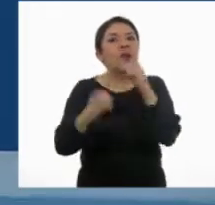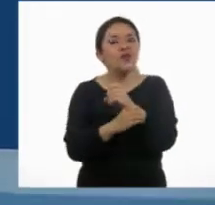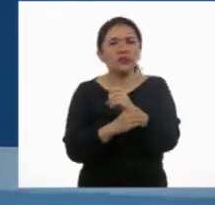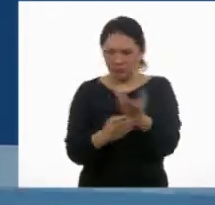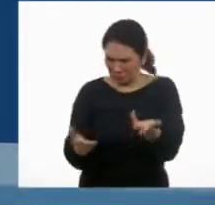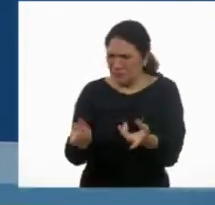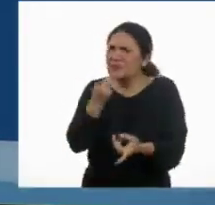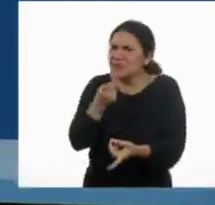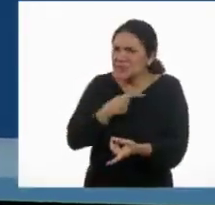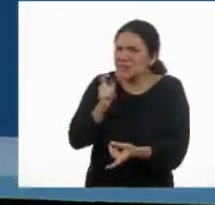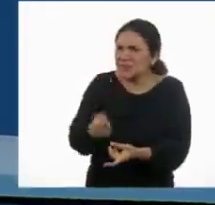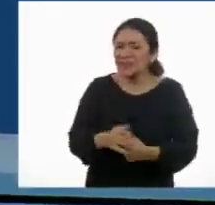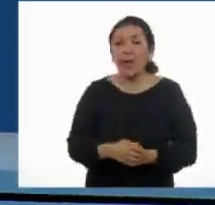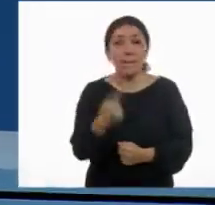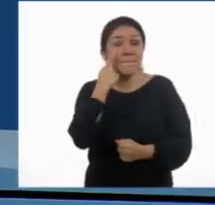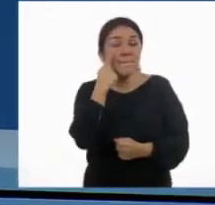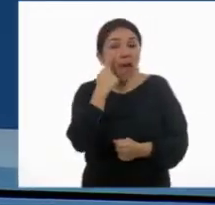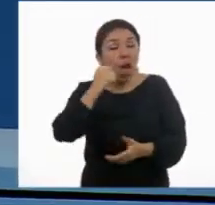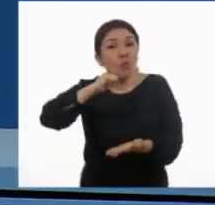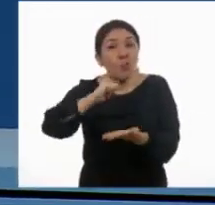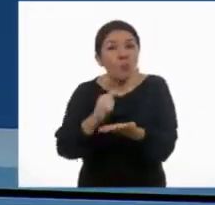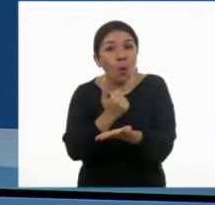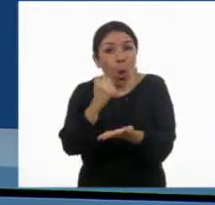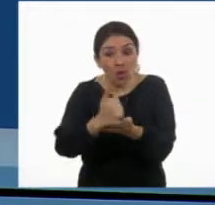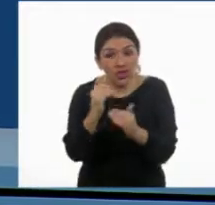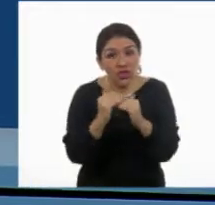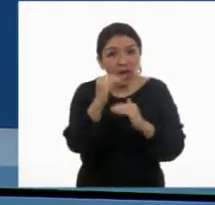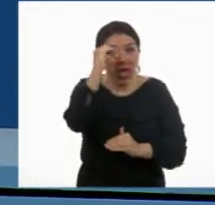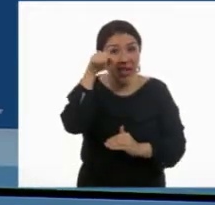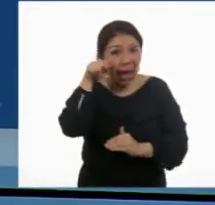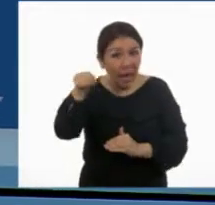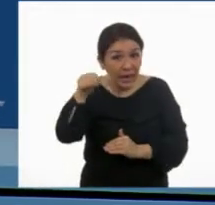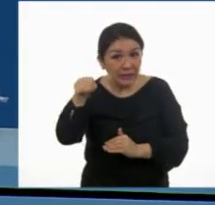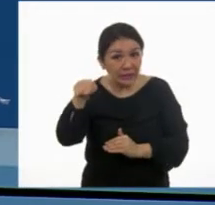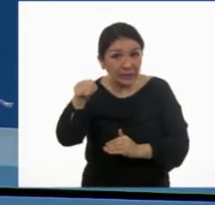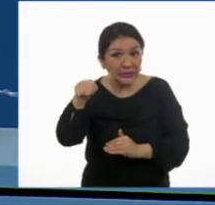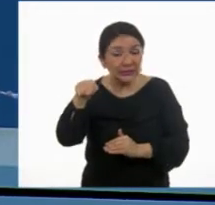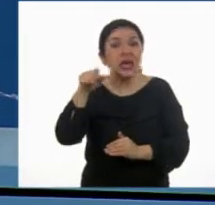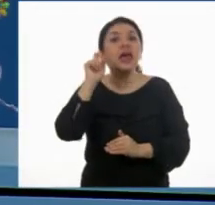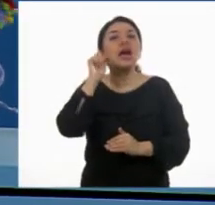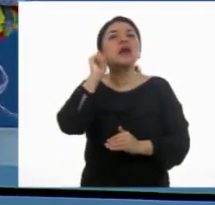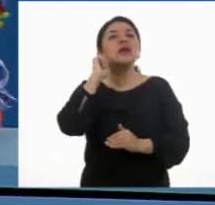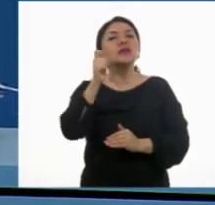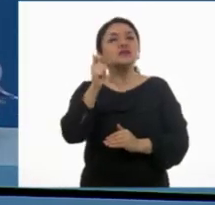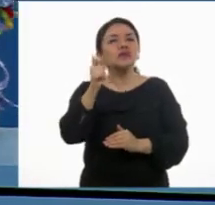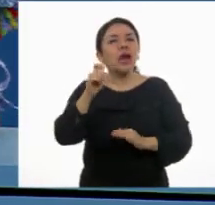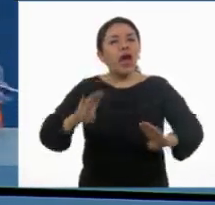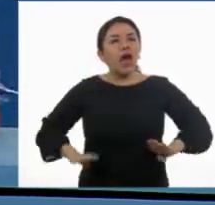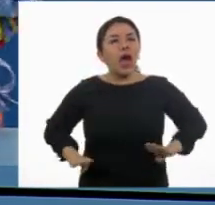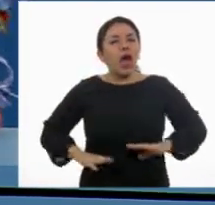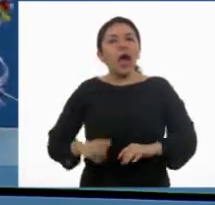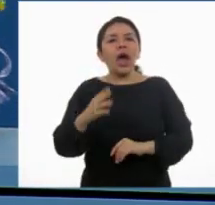ver, dime, Ton. La botella, esta botella es de